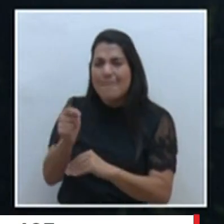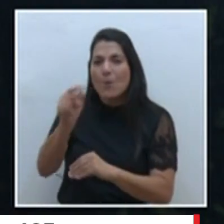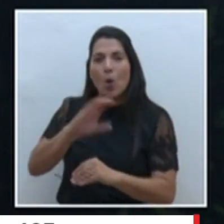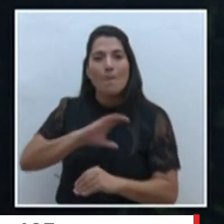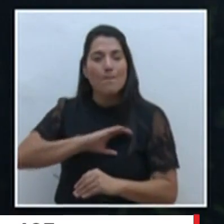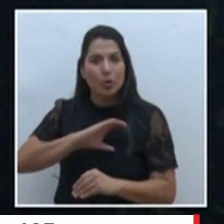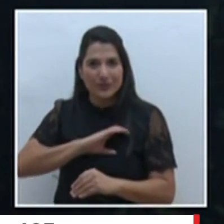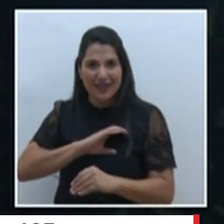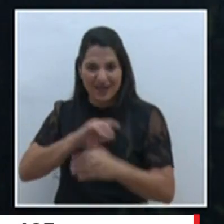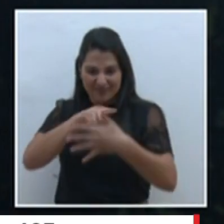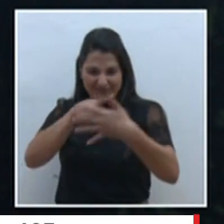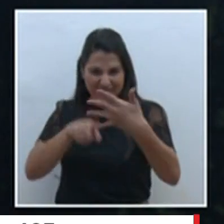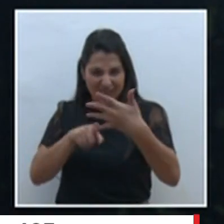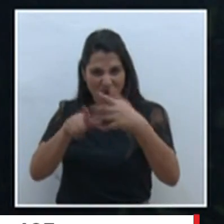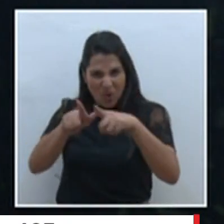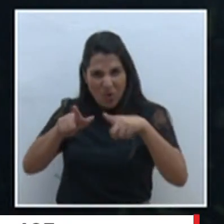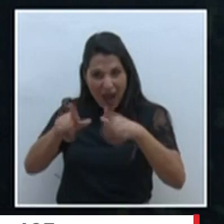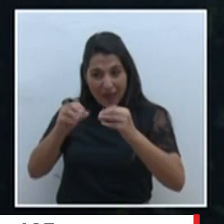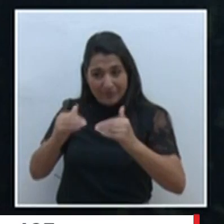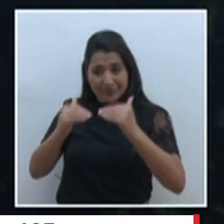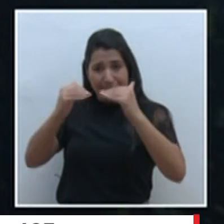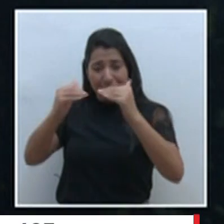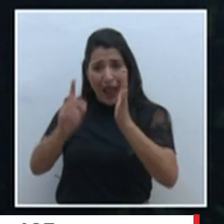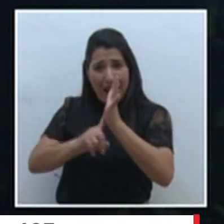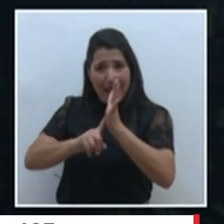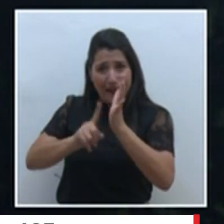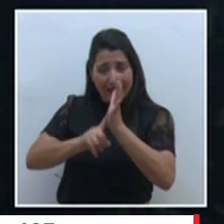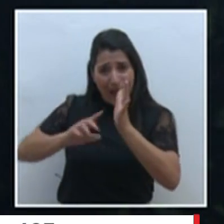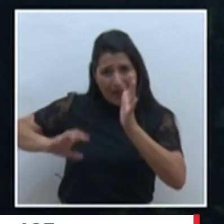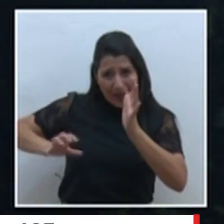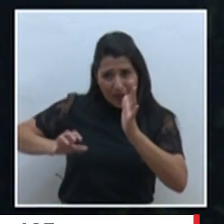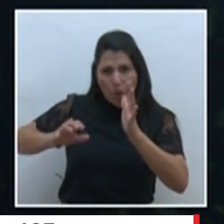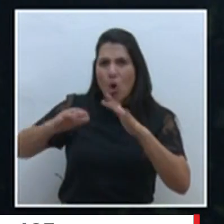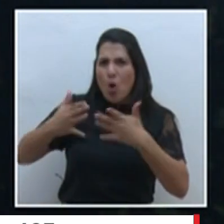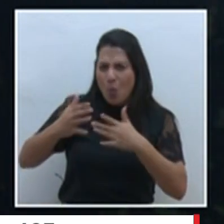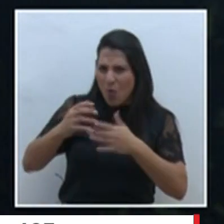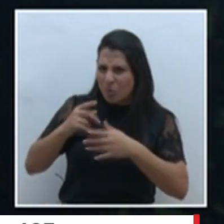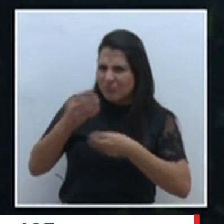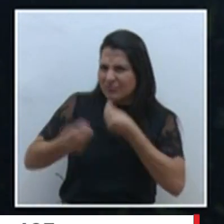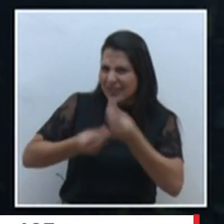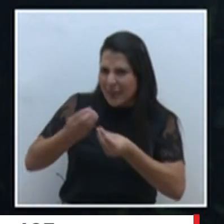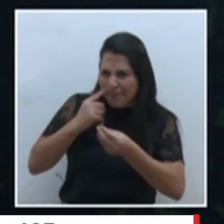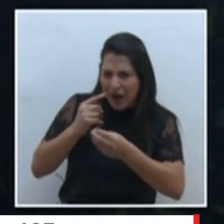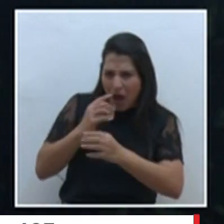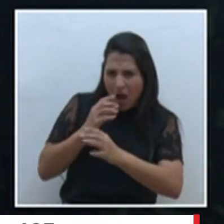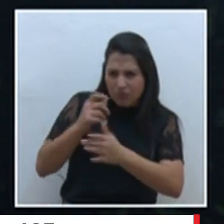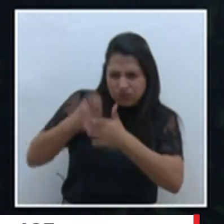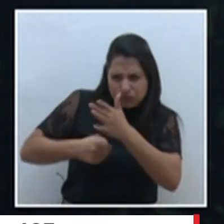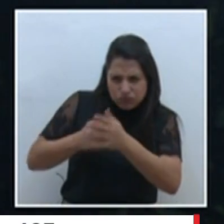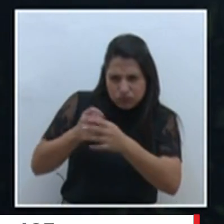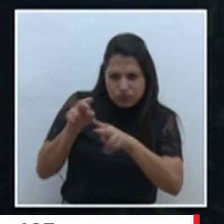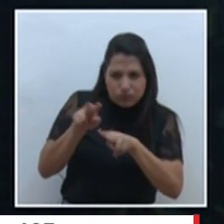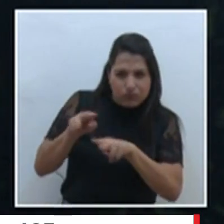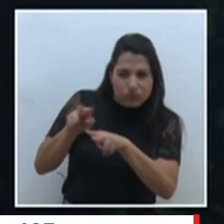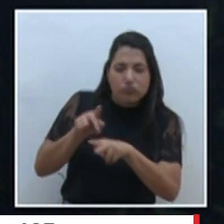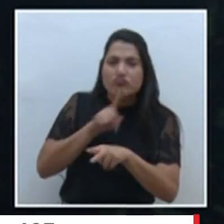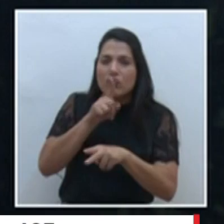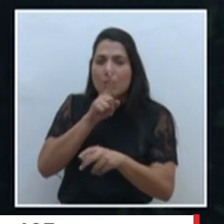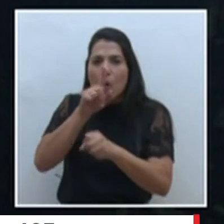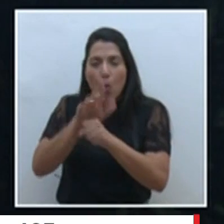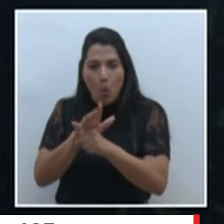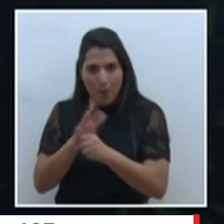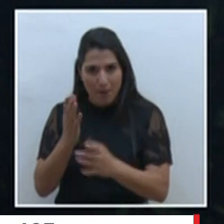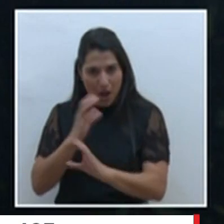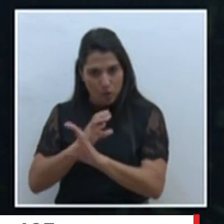son los que están ayudando en este tema de que se cumplan todas las pautas que ustedes están dando como autoridades de salud. ¿Cómo